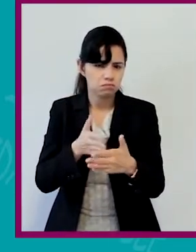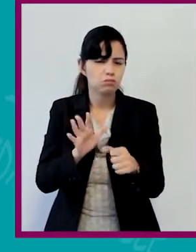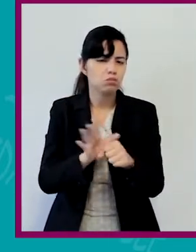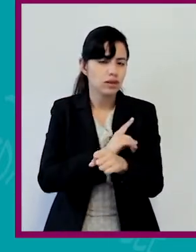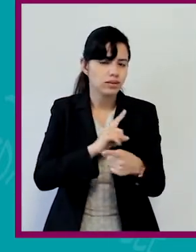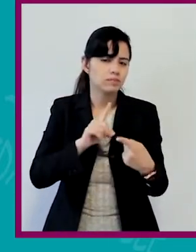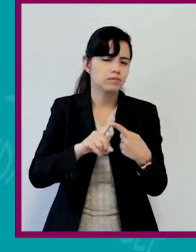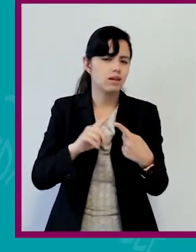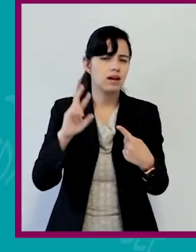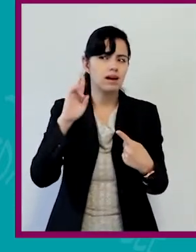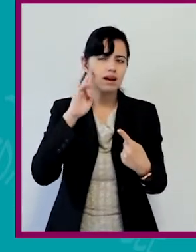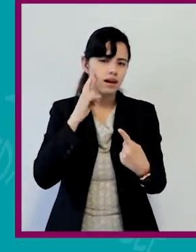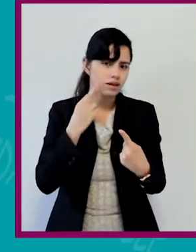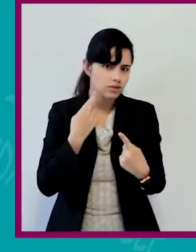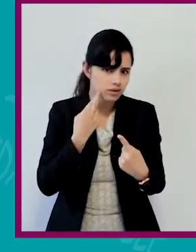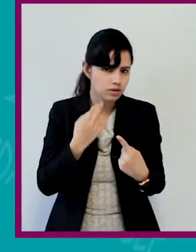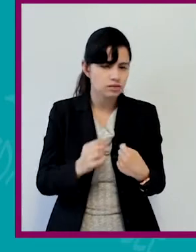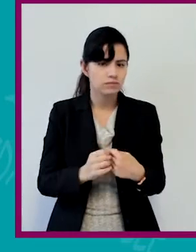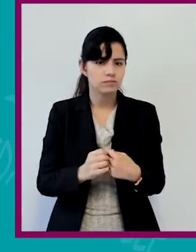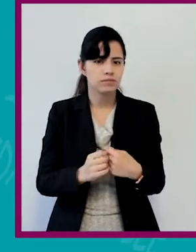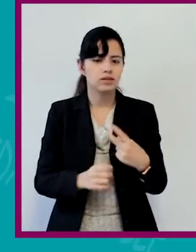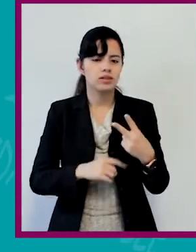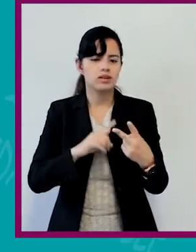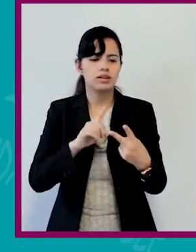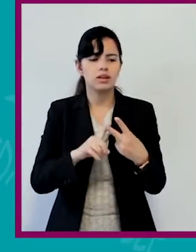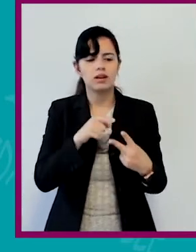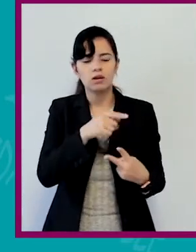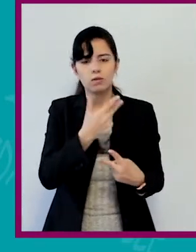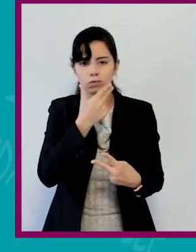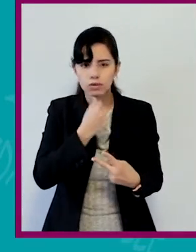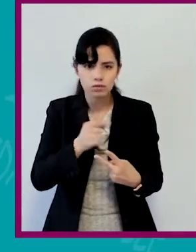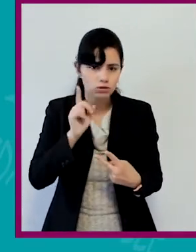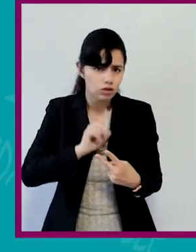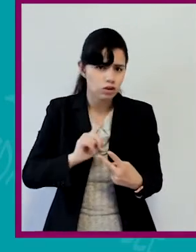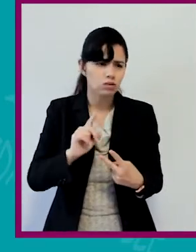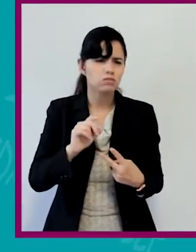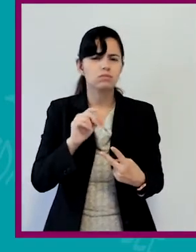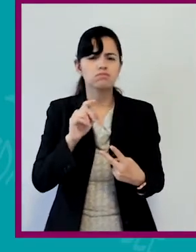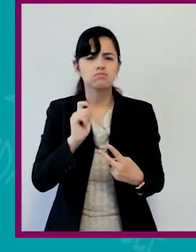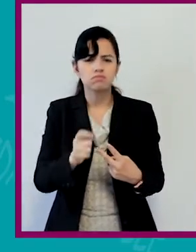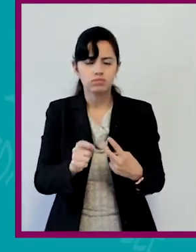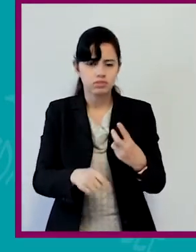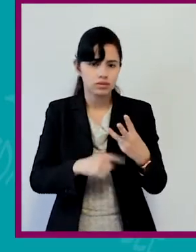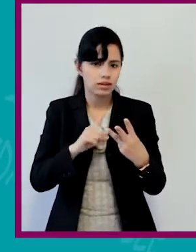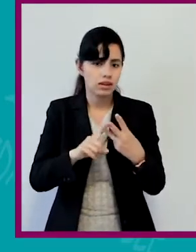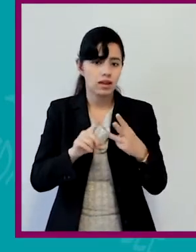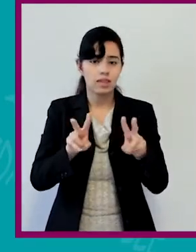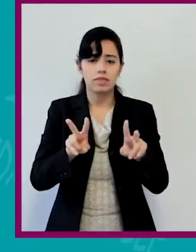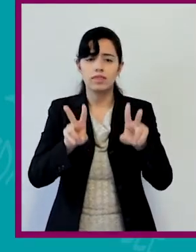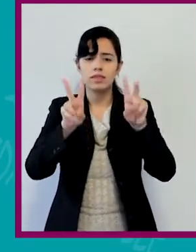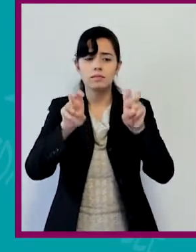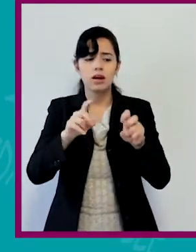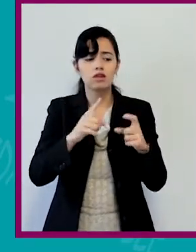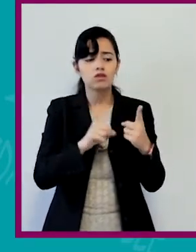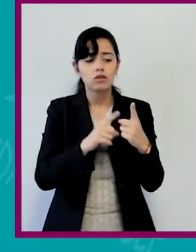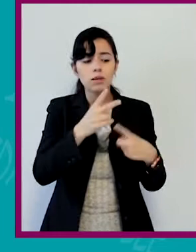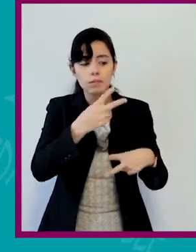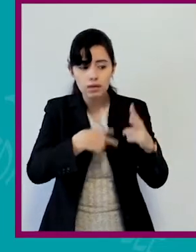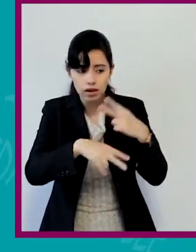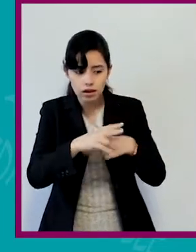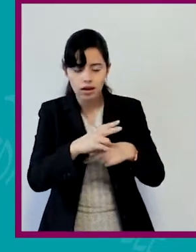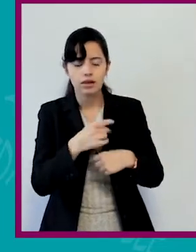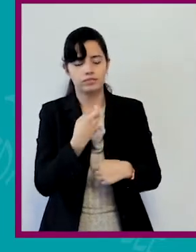de sexo, por temas de origen, por condición